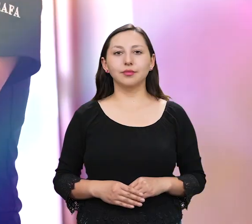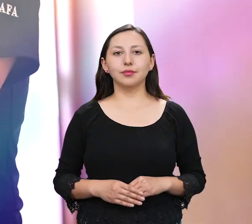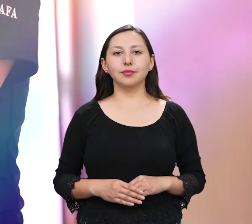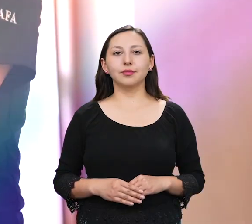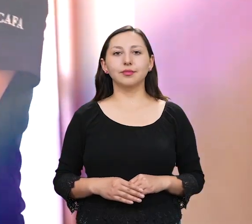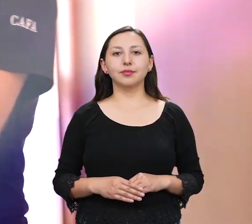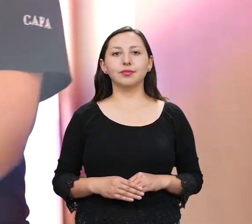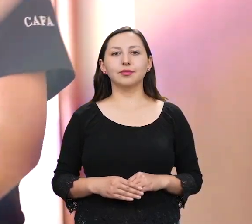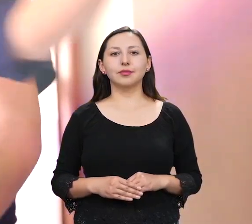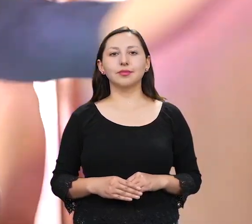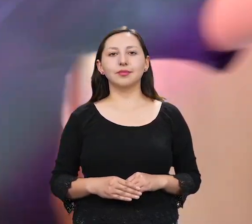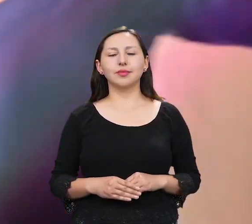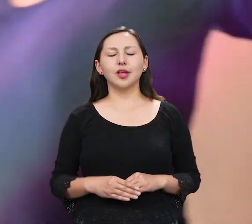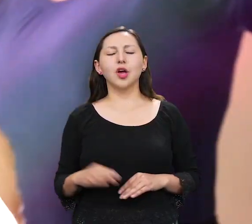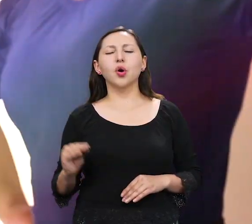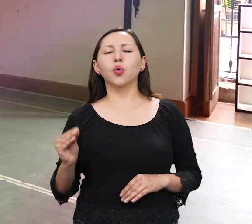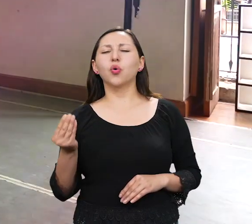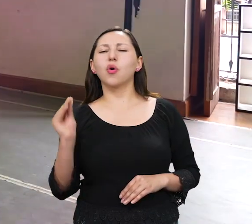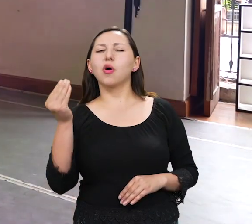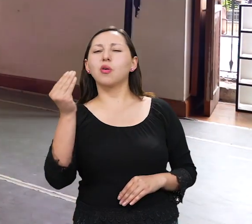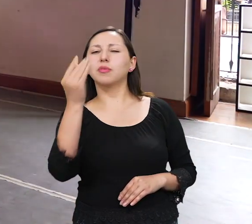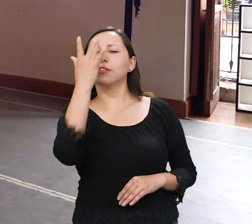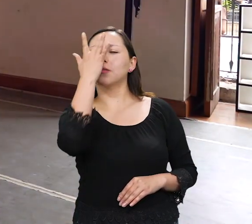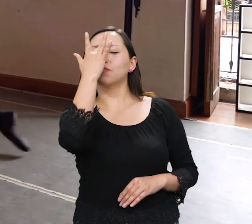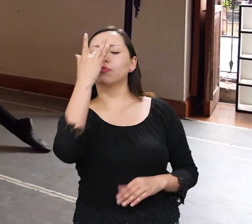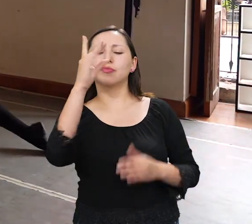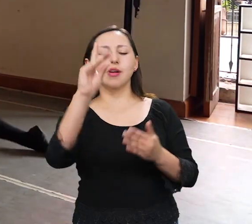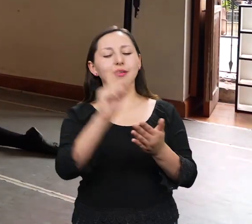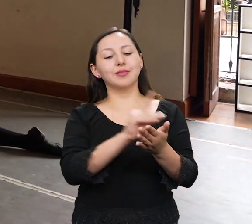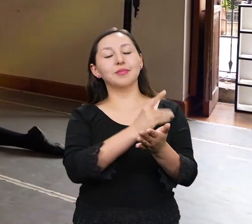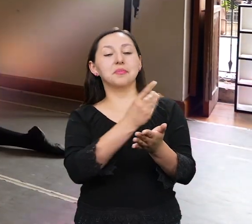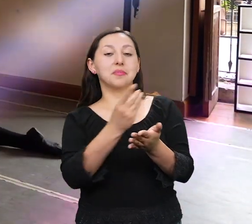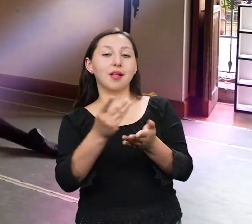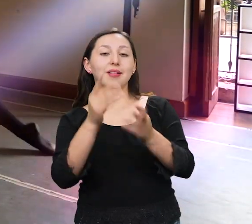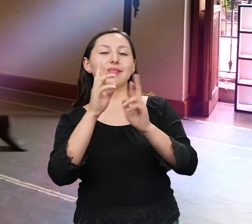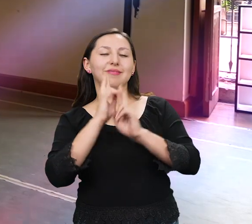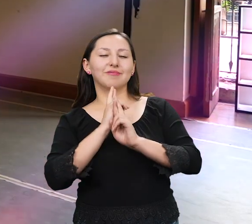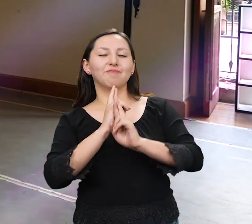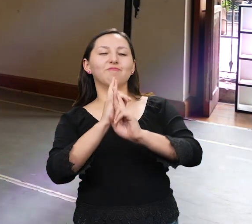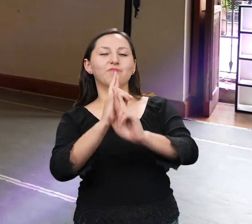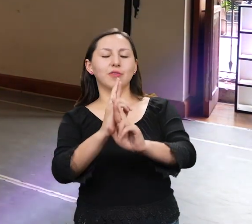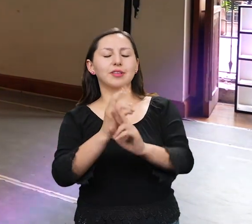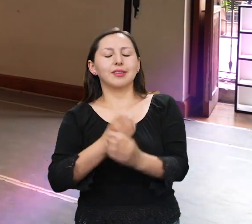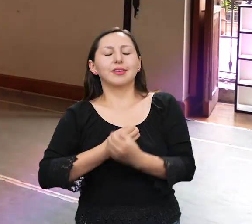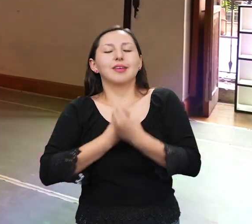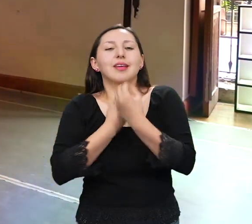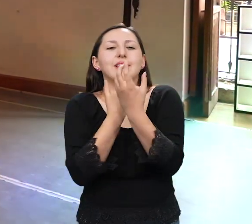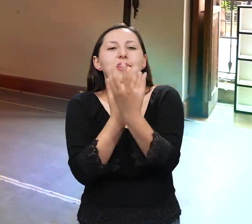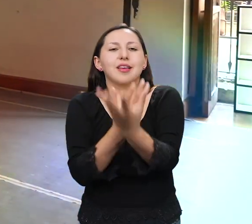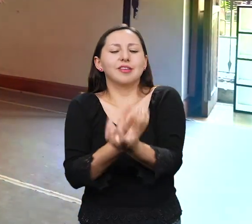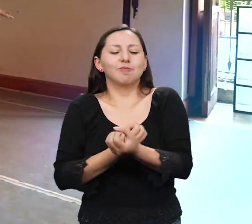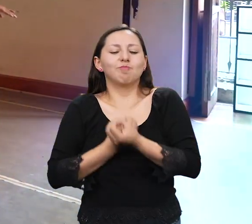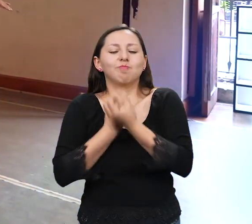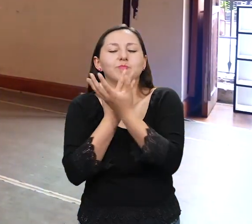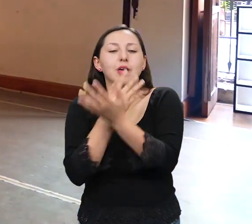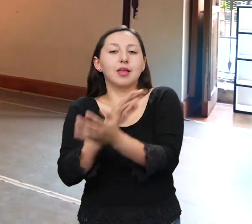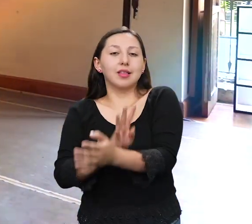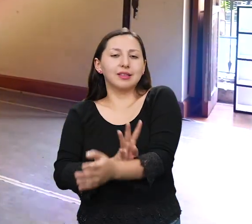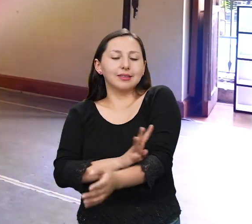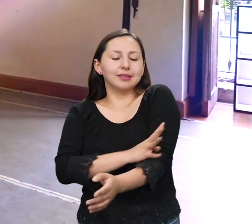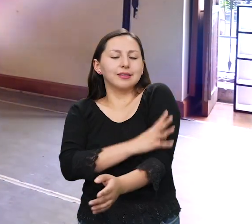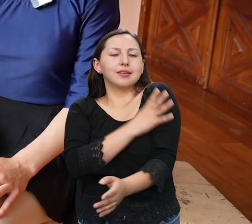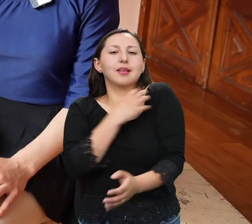deberían hacer danza porque es tan lindo. Te expresas tan bien con tu cuerpo, reflejas